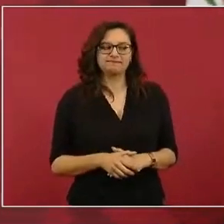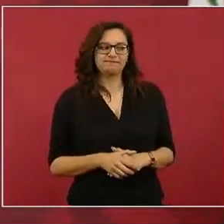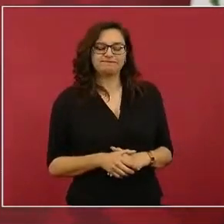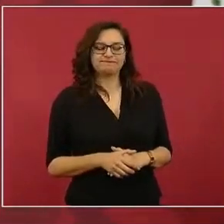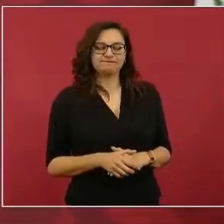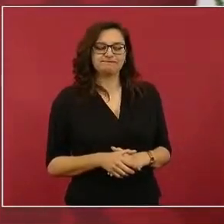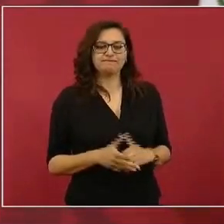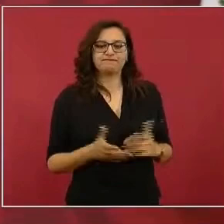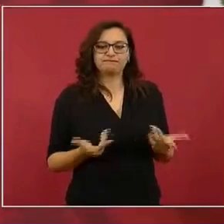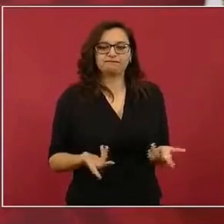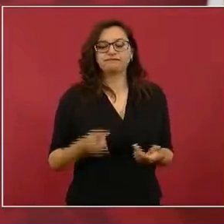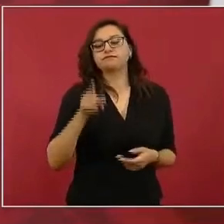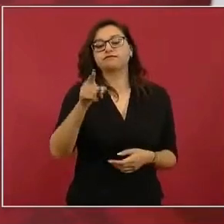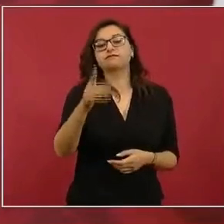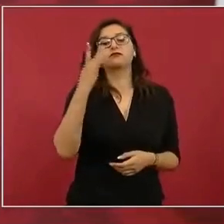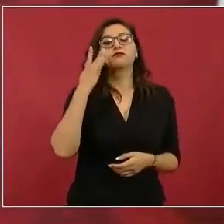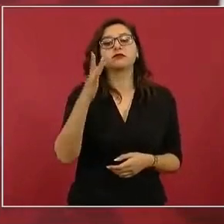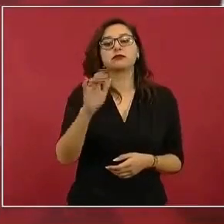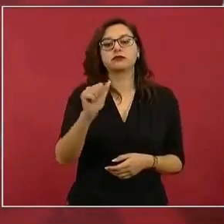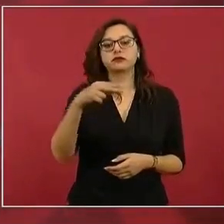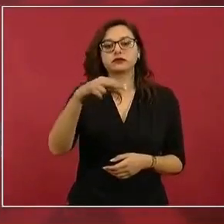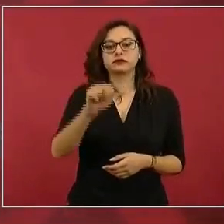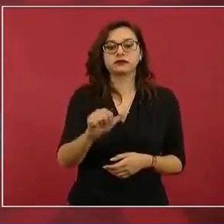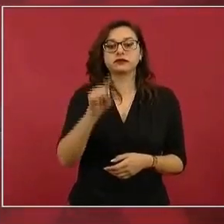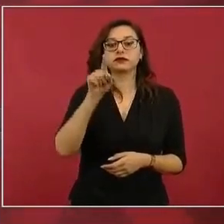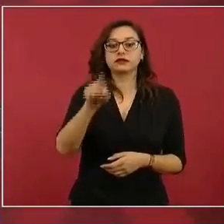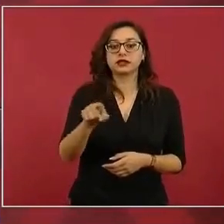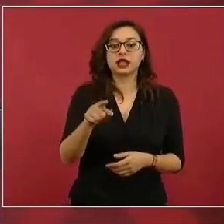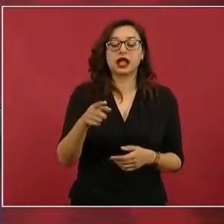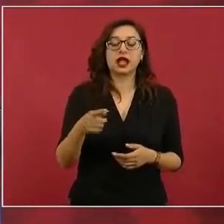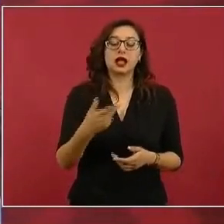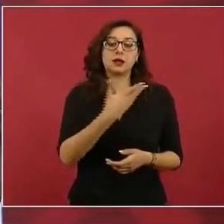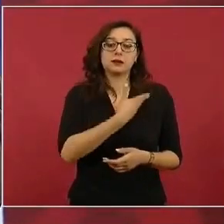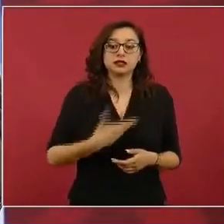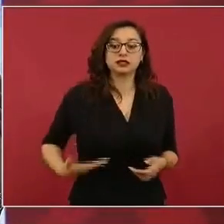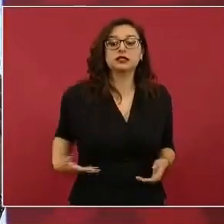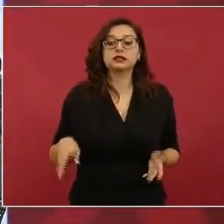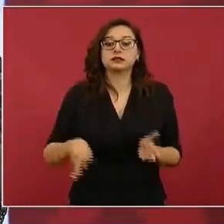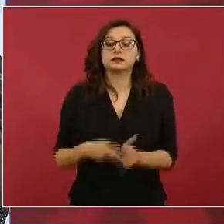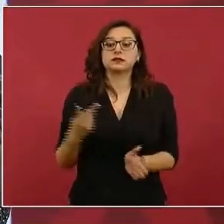había estado en 10 ocasiones en la presidencia.